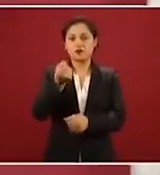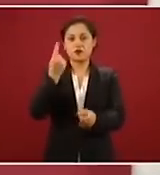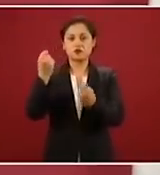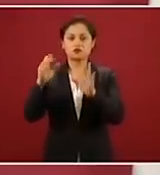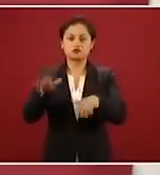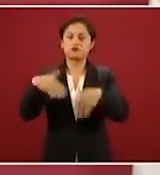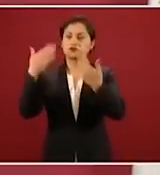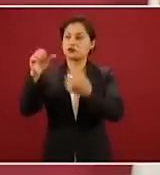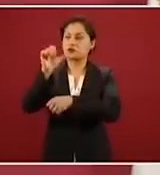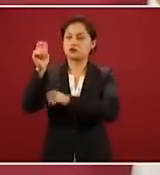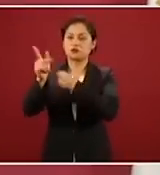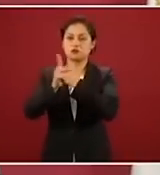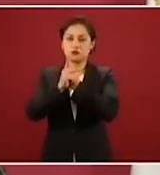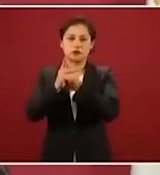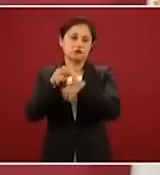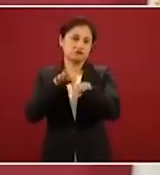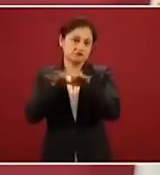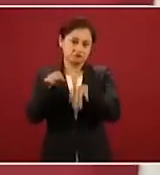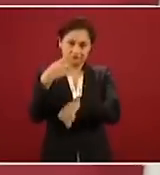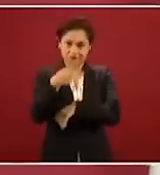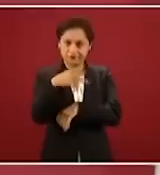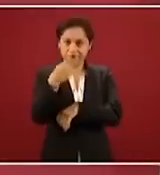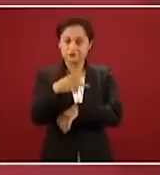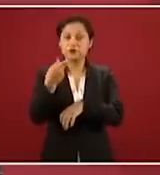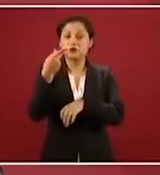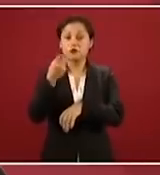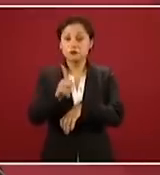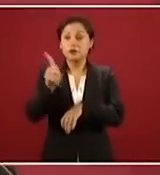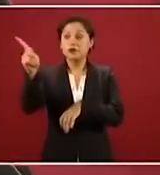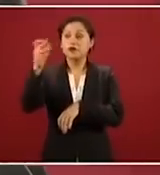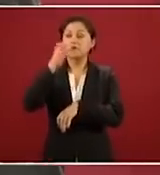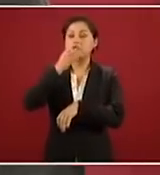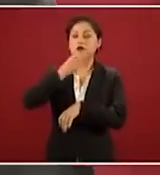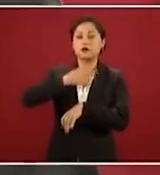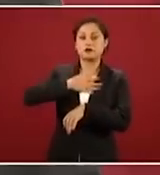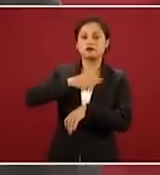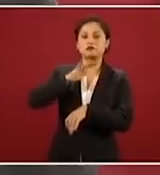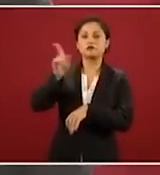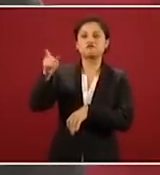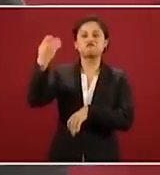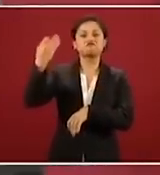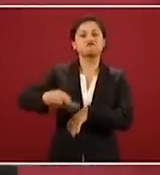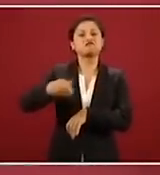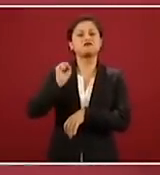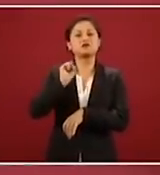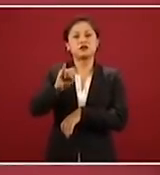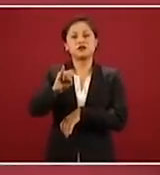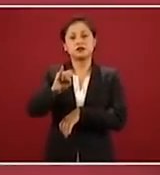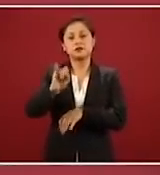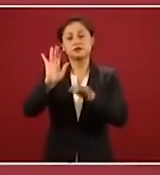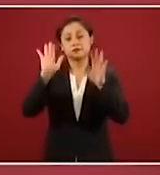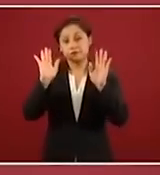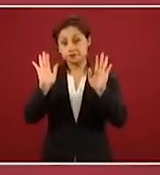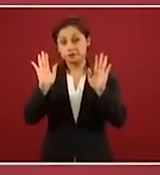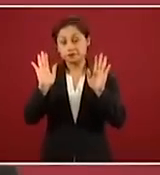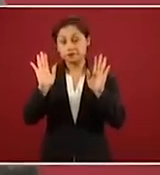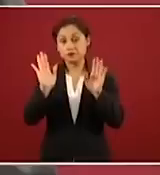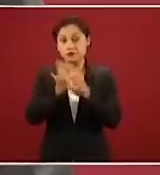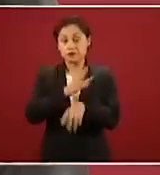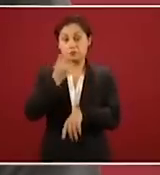actividades, pero nos mandaron a decir que ellos participan. O sea que está abierta